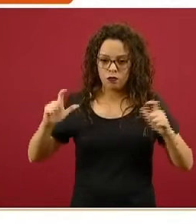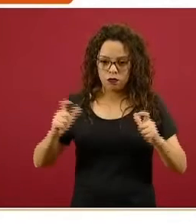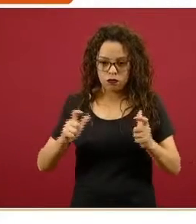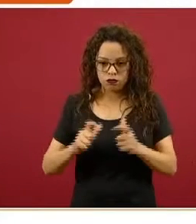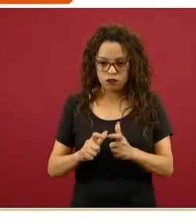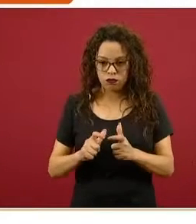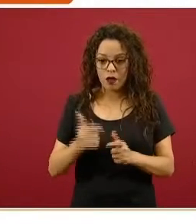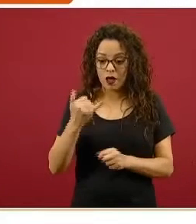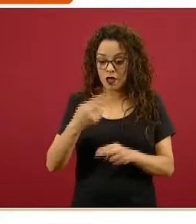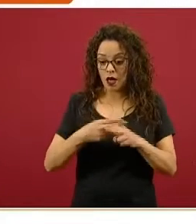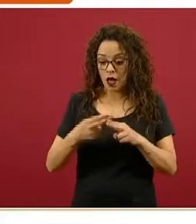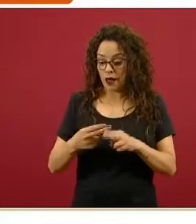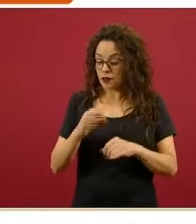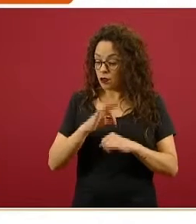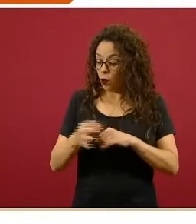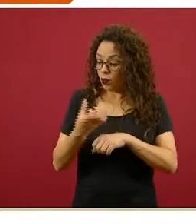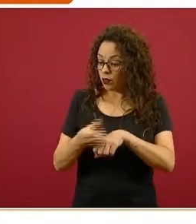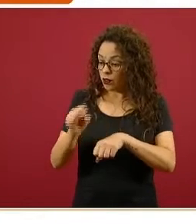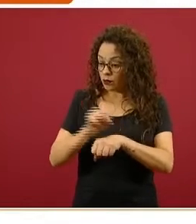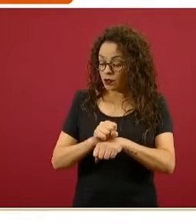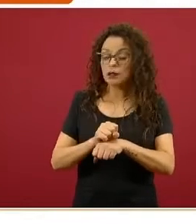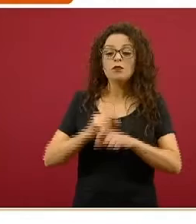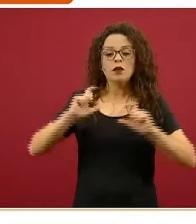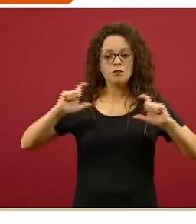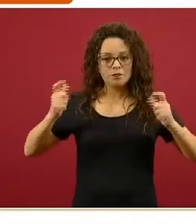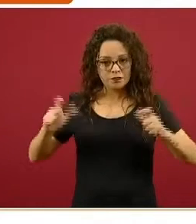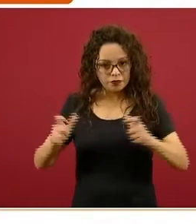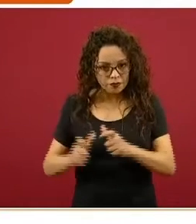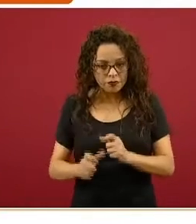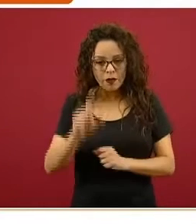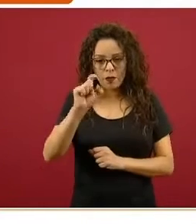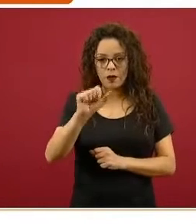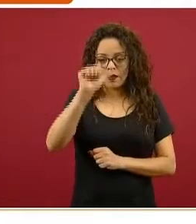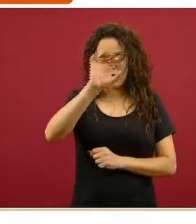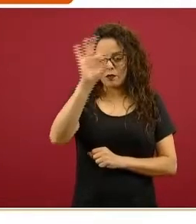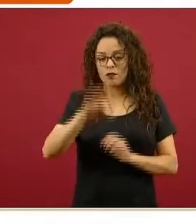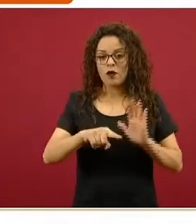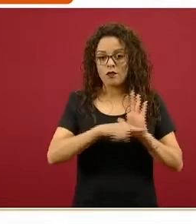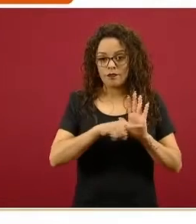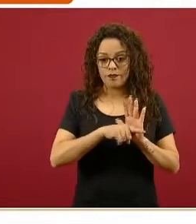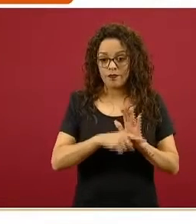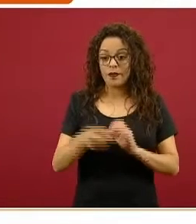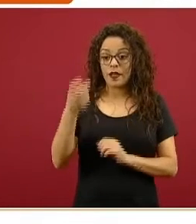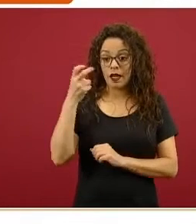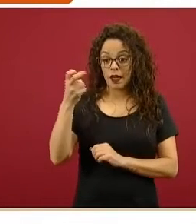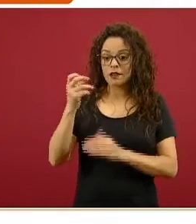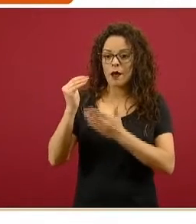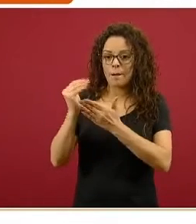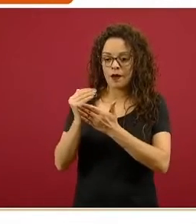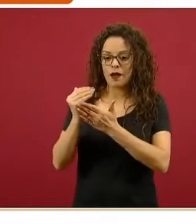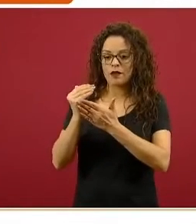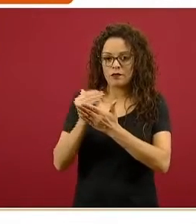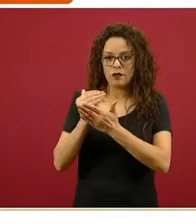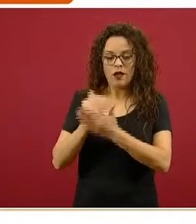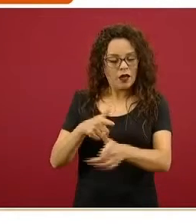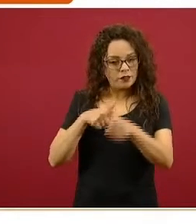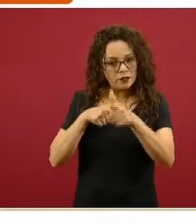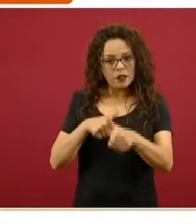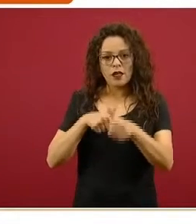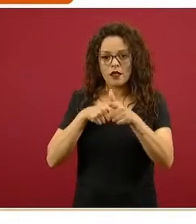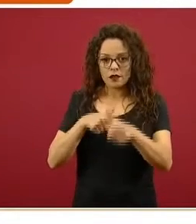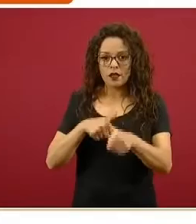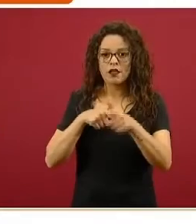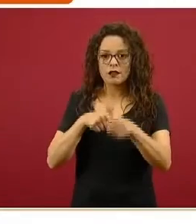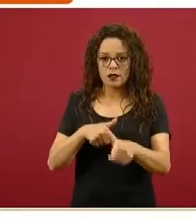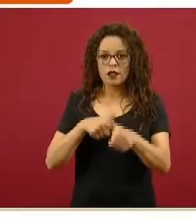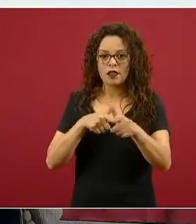la última semana, un descenso importante del 26%. Entonces son de los estados que van disminuyendo progresivamente y aunque esté en